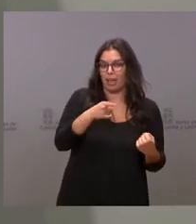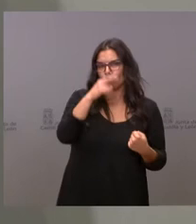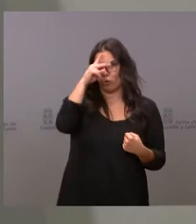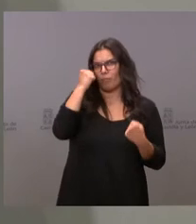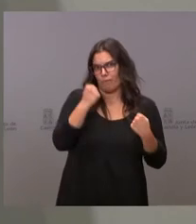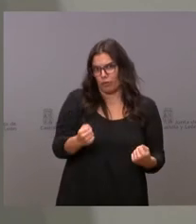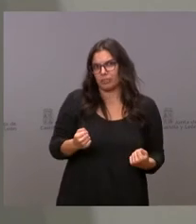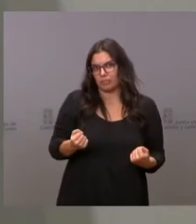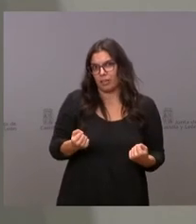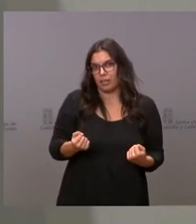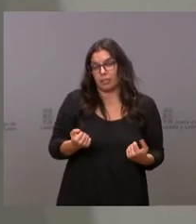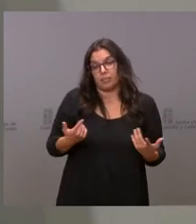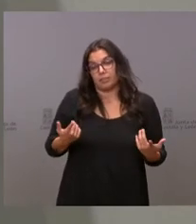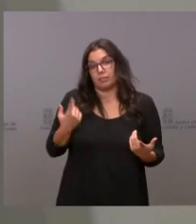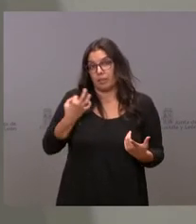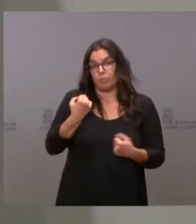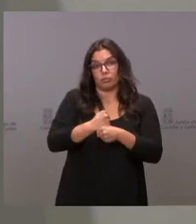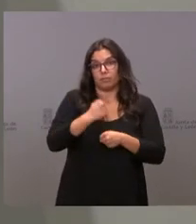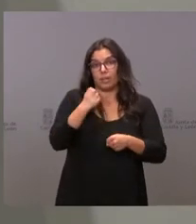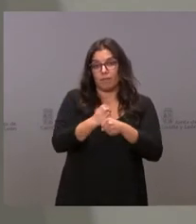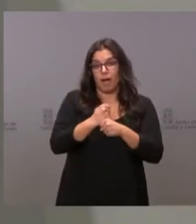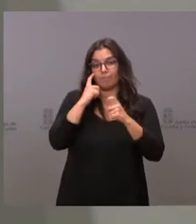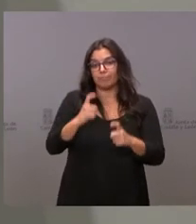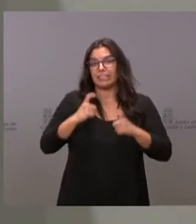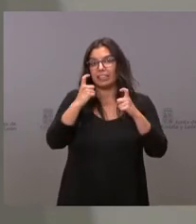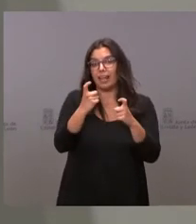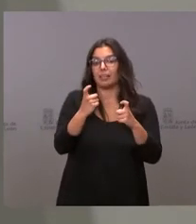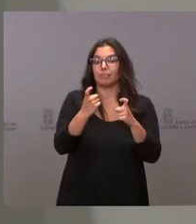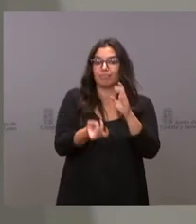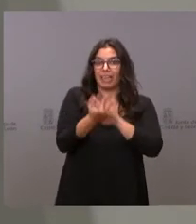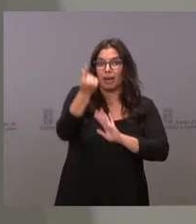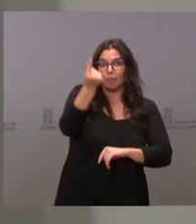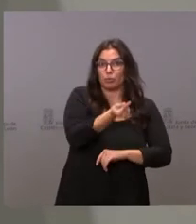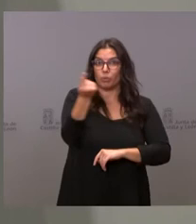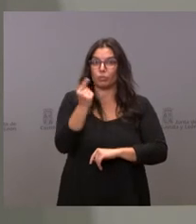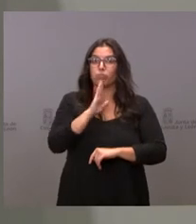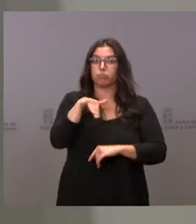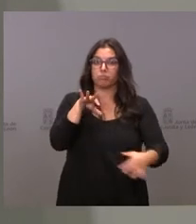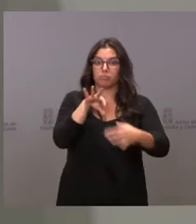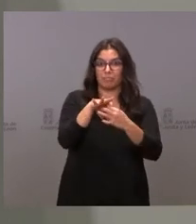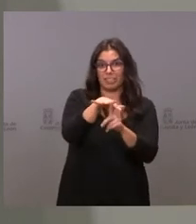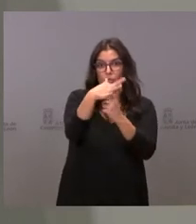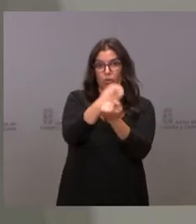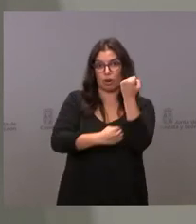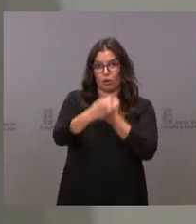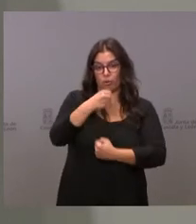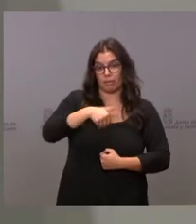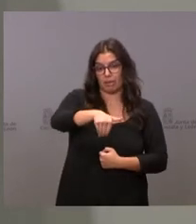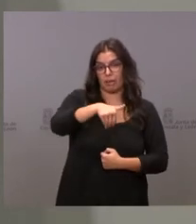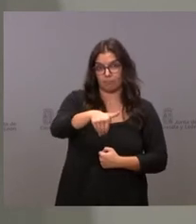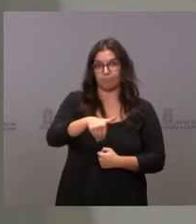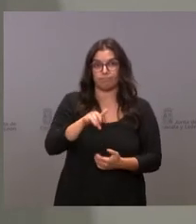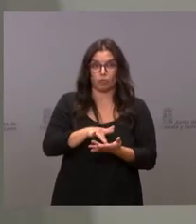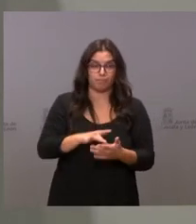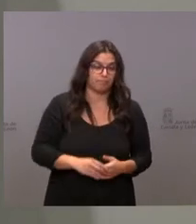preocupantes y tenemos que trabajar para tener unos presupuestos adecuados al escenario económico que se nos viene